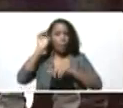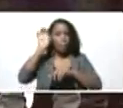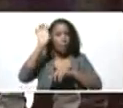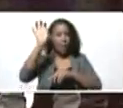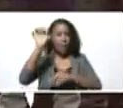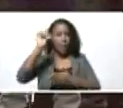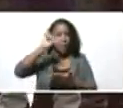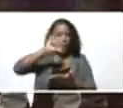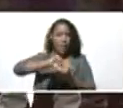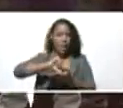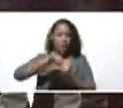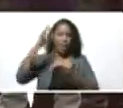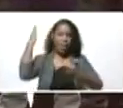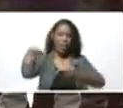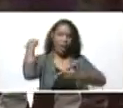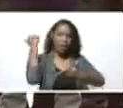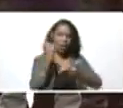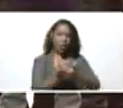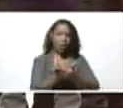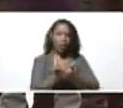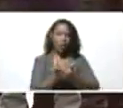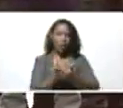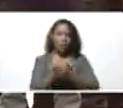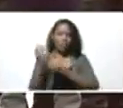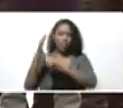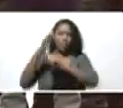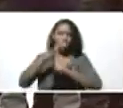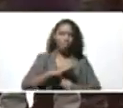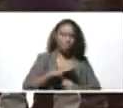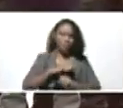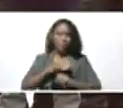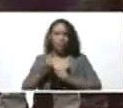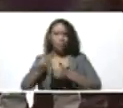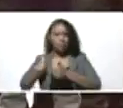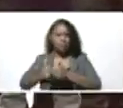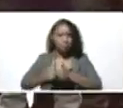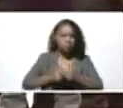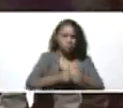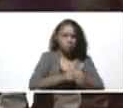en medio de traiciones, de represión, de persecución.